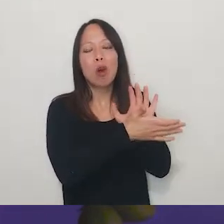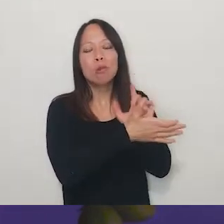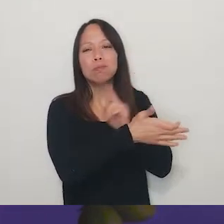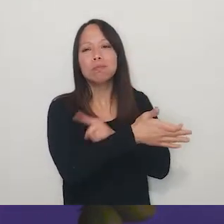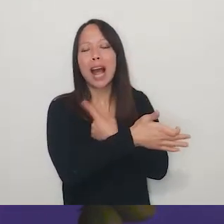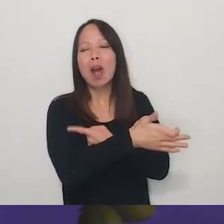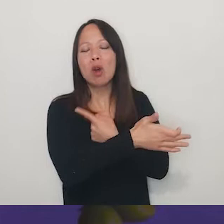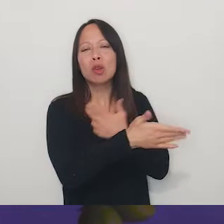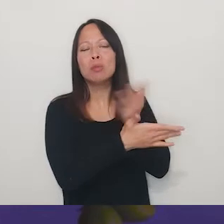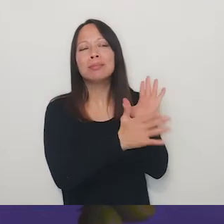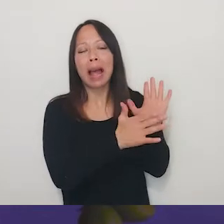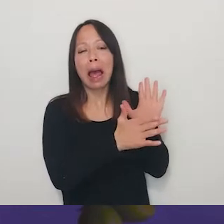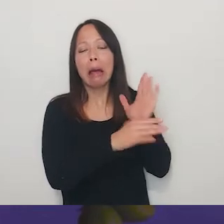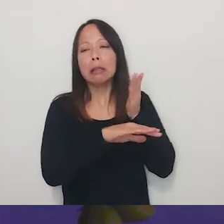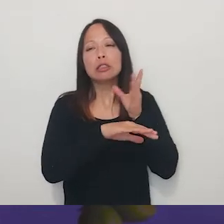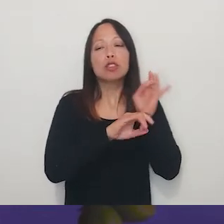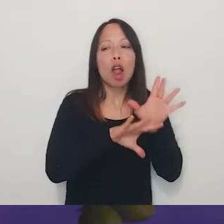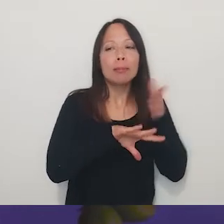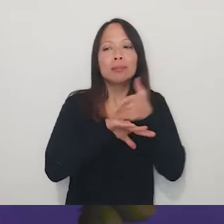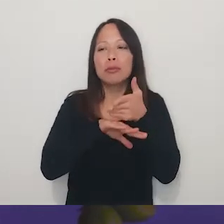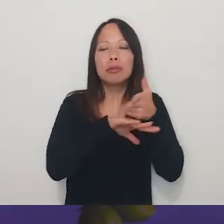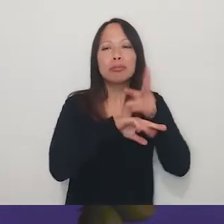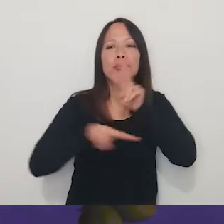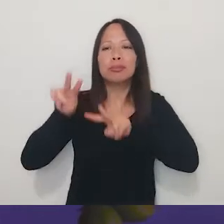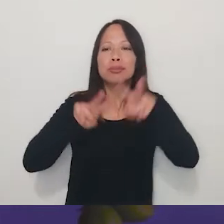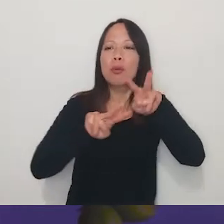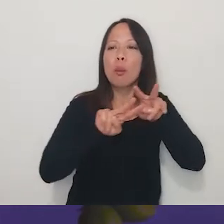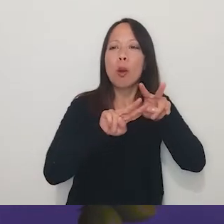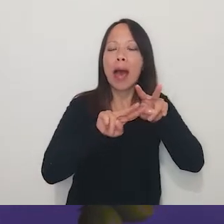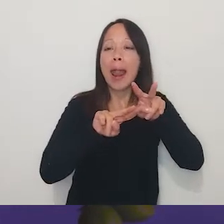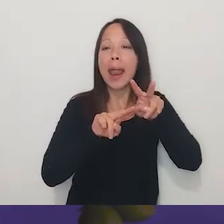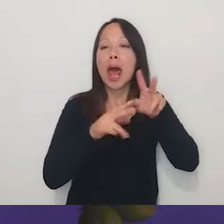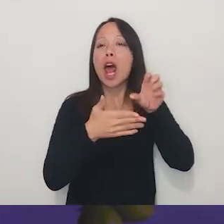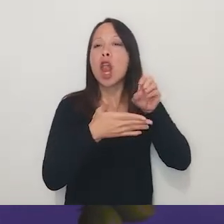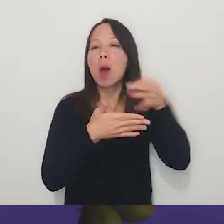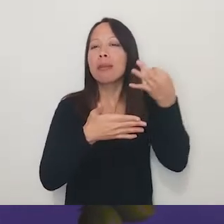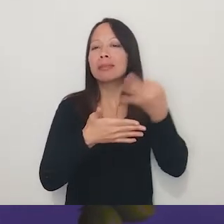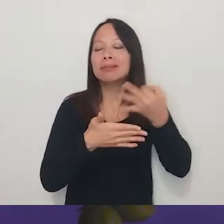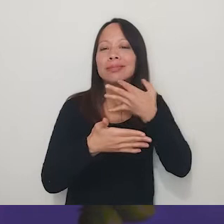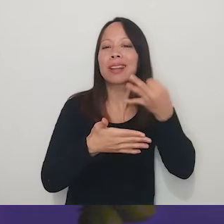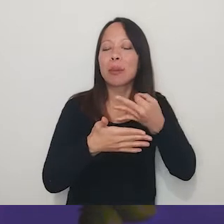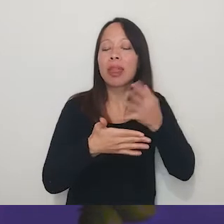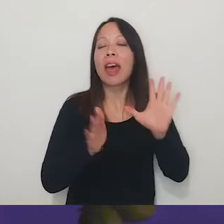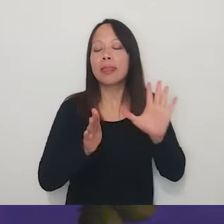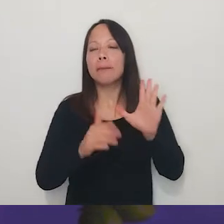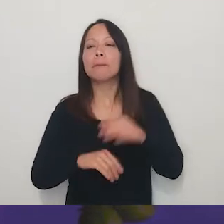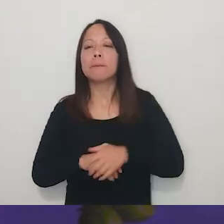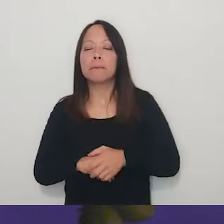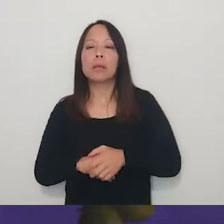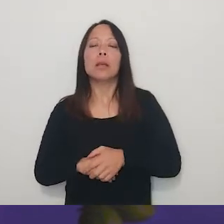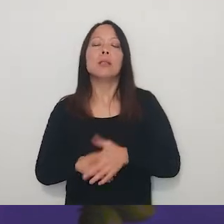no resuelve el problema, con lo cual sigue buscando. Siempre hay una etapa en la que ante la falta de respuesta y la